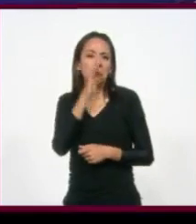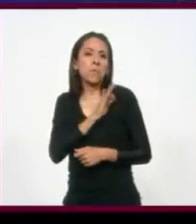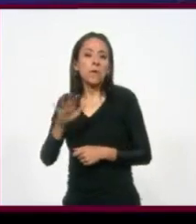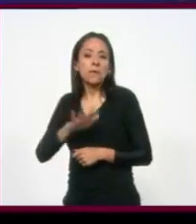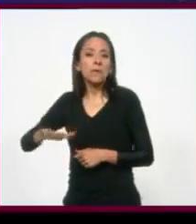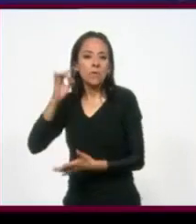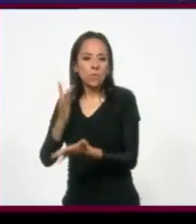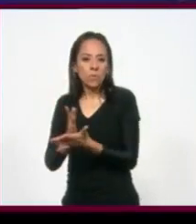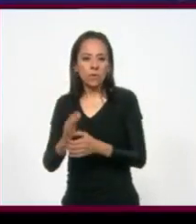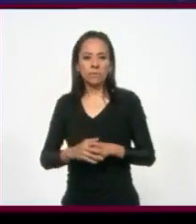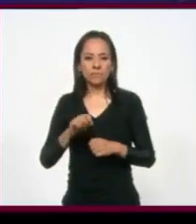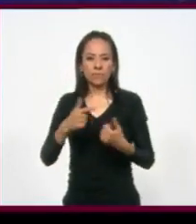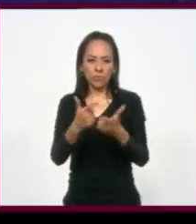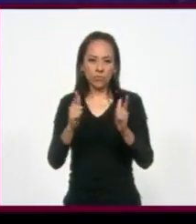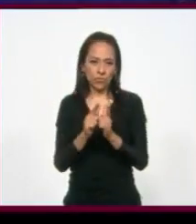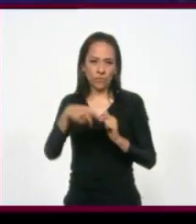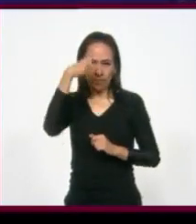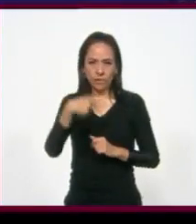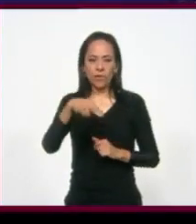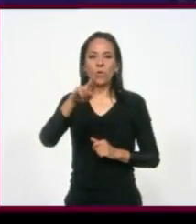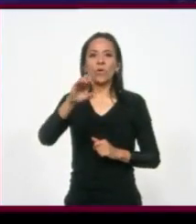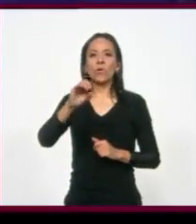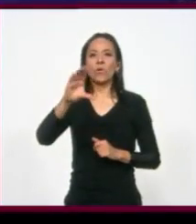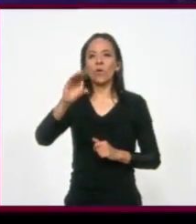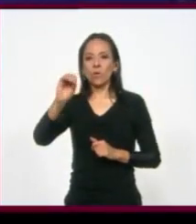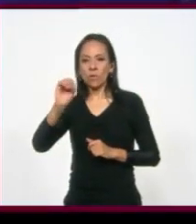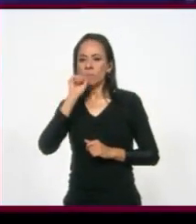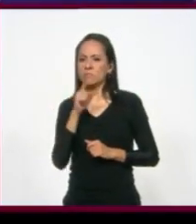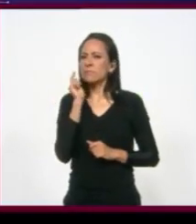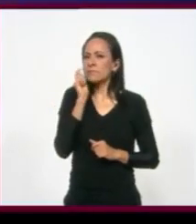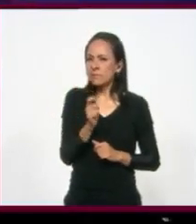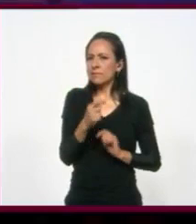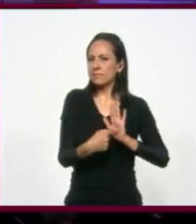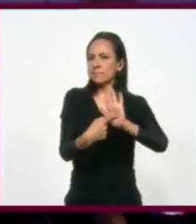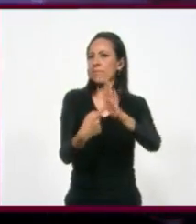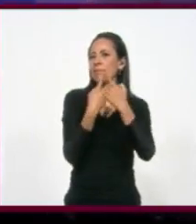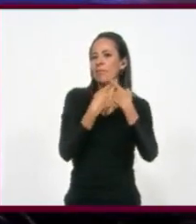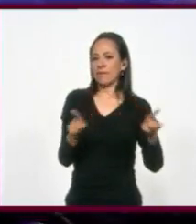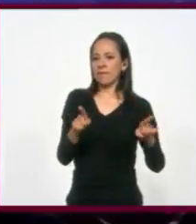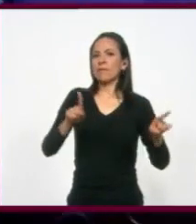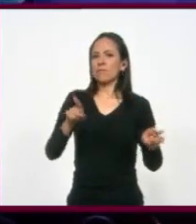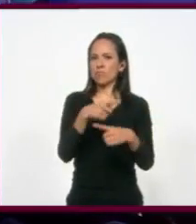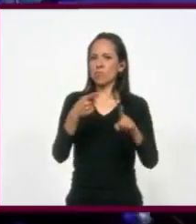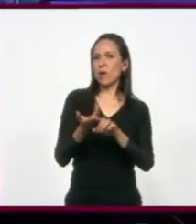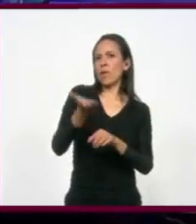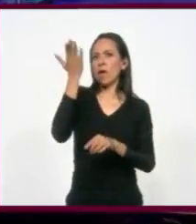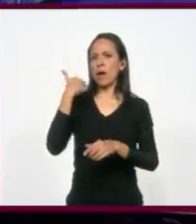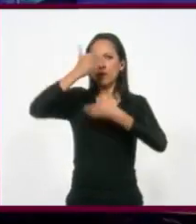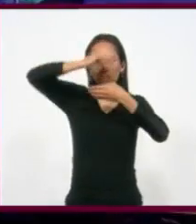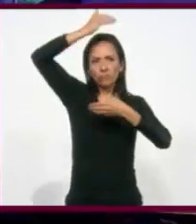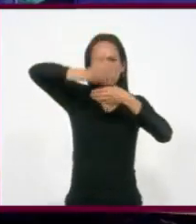Amigos del grupo mexicano Panteón Rococó dan a conocer una faceta distinta a la que muestran con música medieval en otro grupo con 30 años